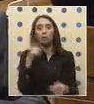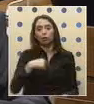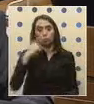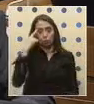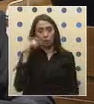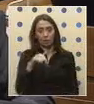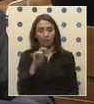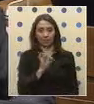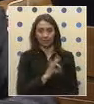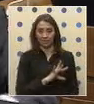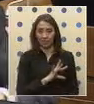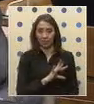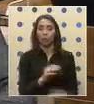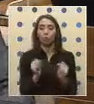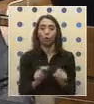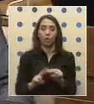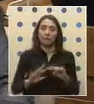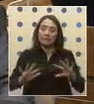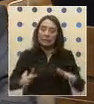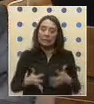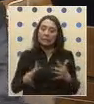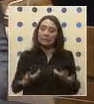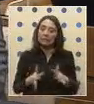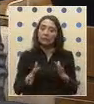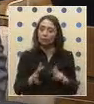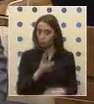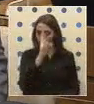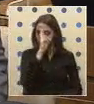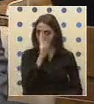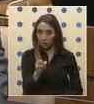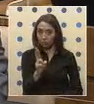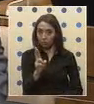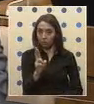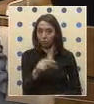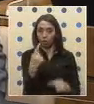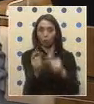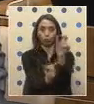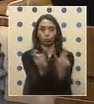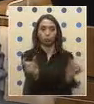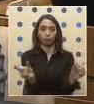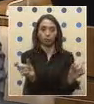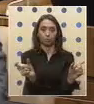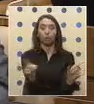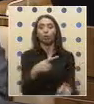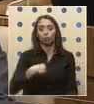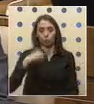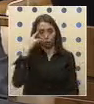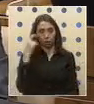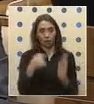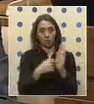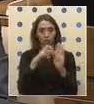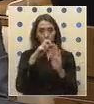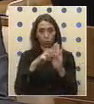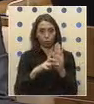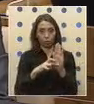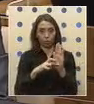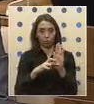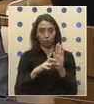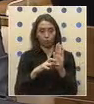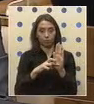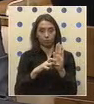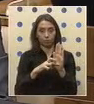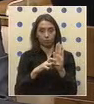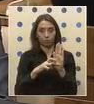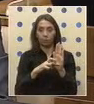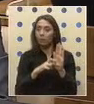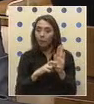Chile podemos hacer un esfuerzo del respeto que tienen que tener los demás. Creemos que este proyecto claramente va a